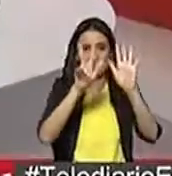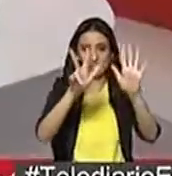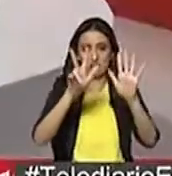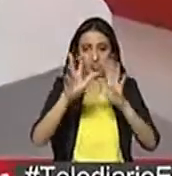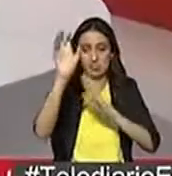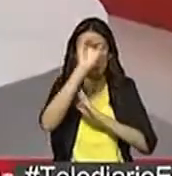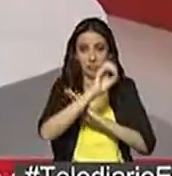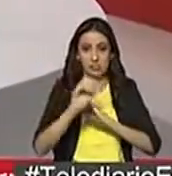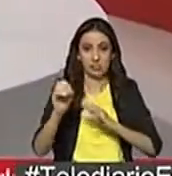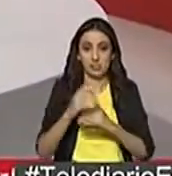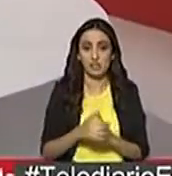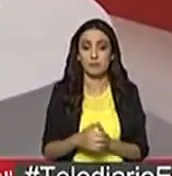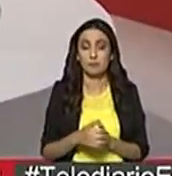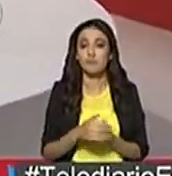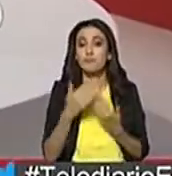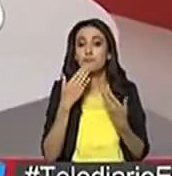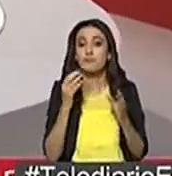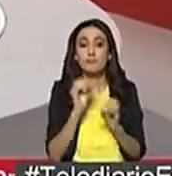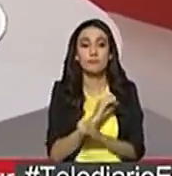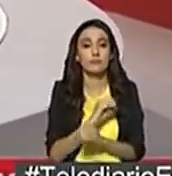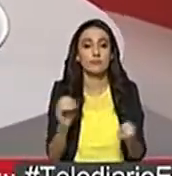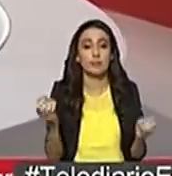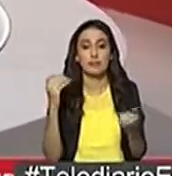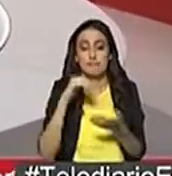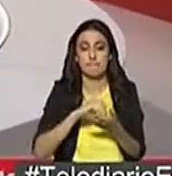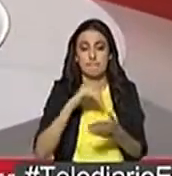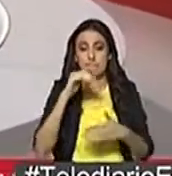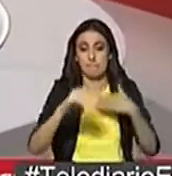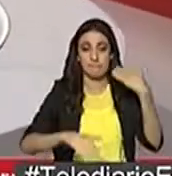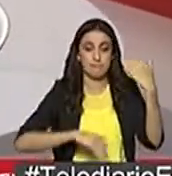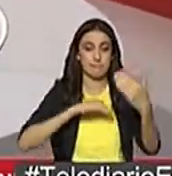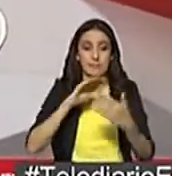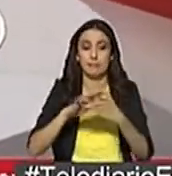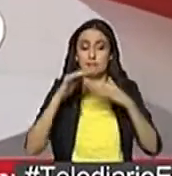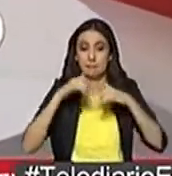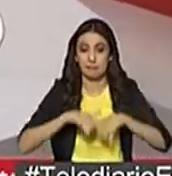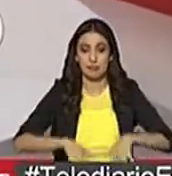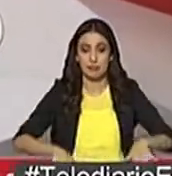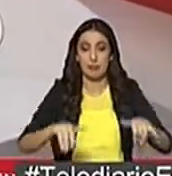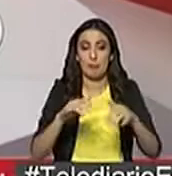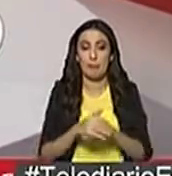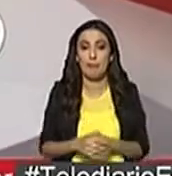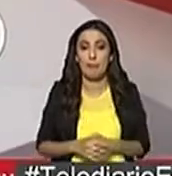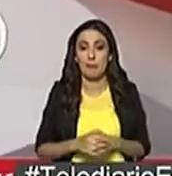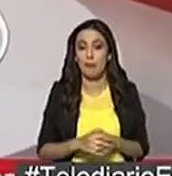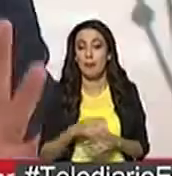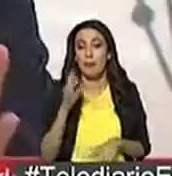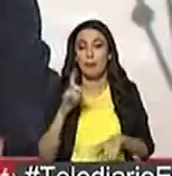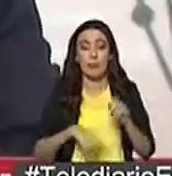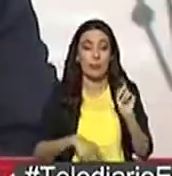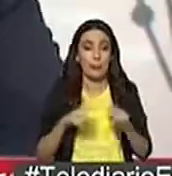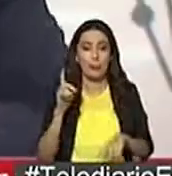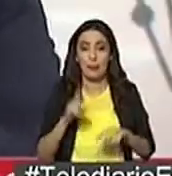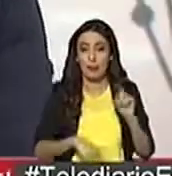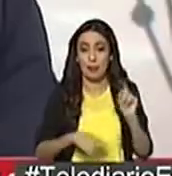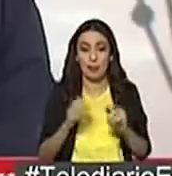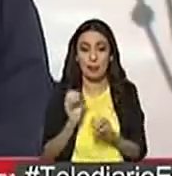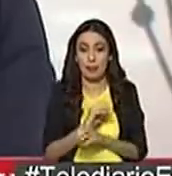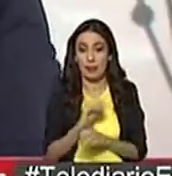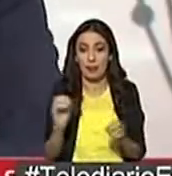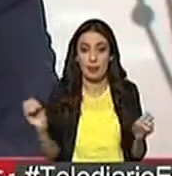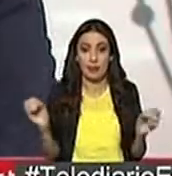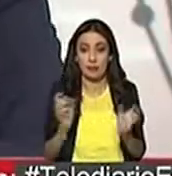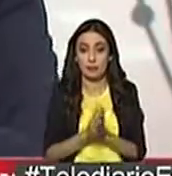nos propone la CONAE. Esto no se deben ser propuestas para... ¿Es inviable esa propuesta económica de la CONAE? No solo inviable, Fabricio, digamos, esto es